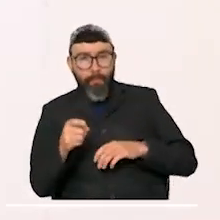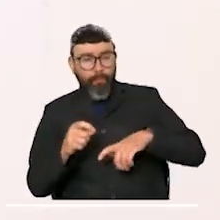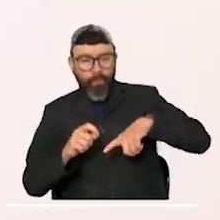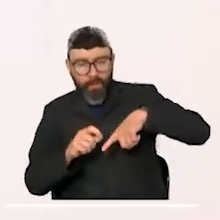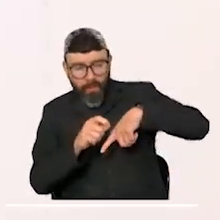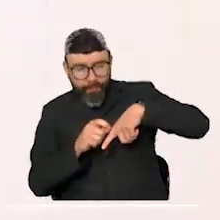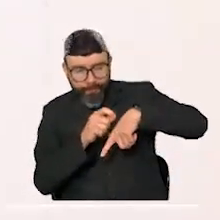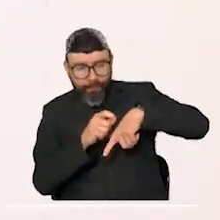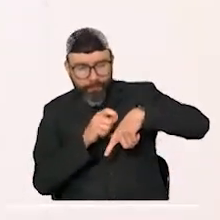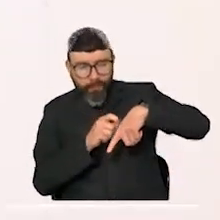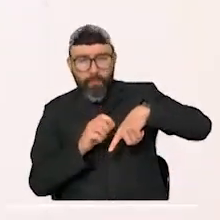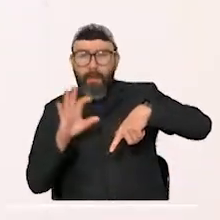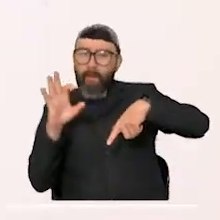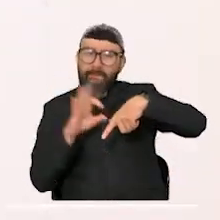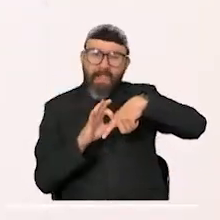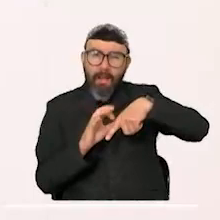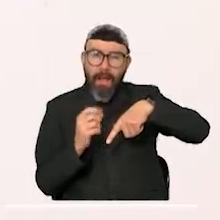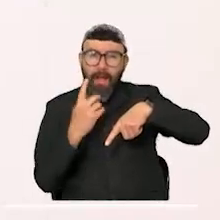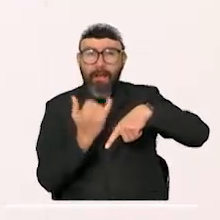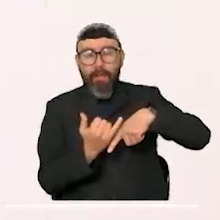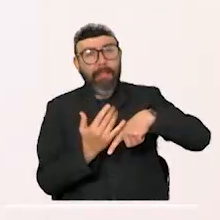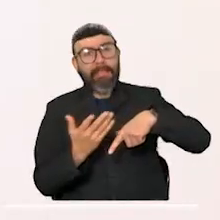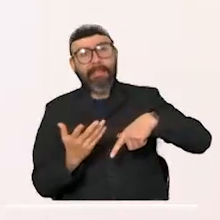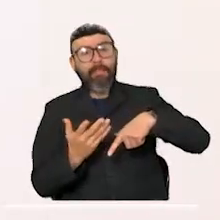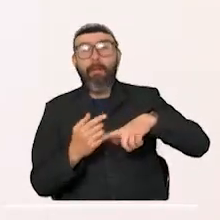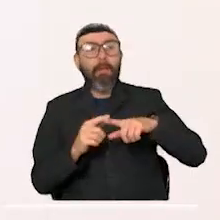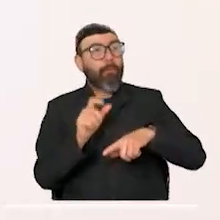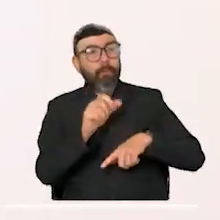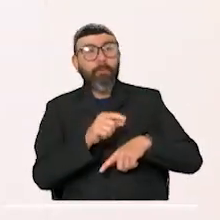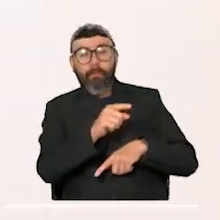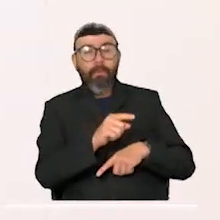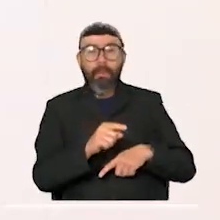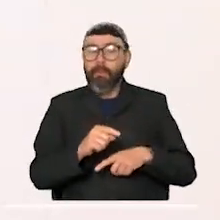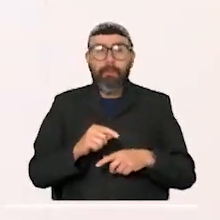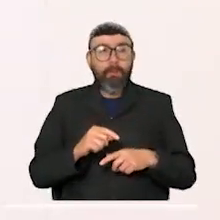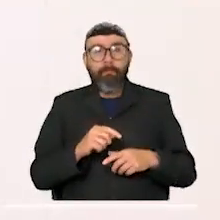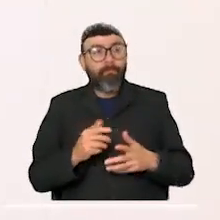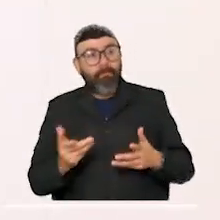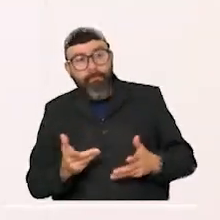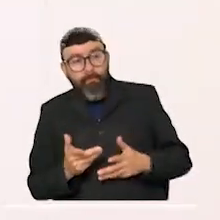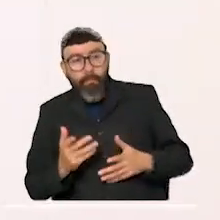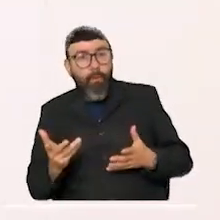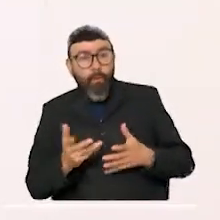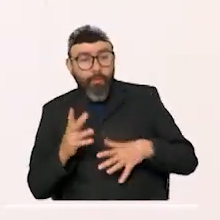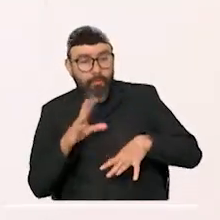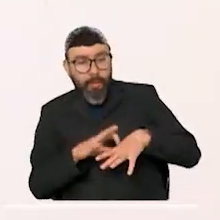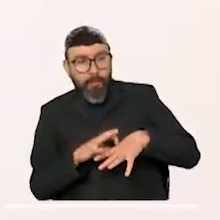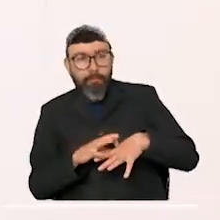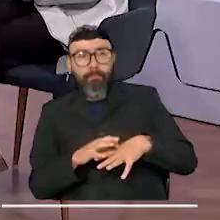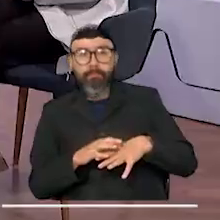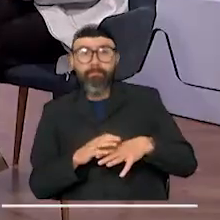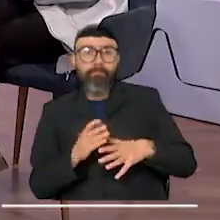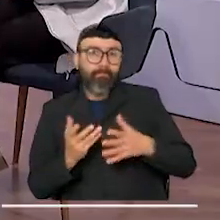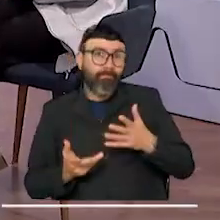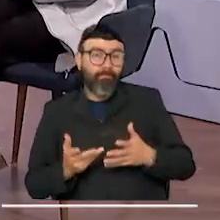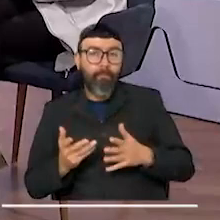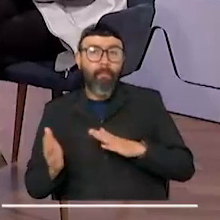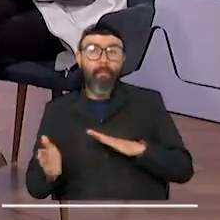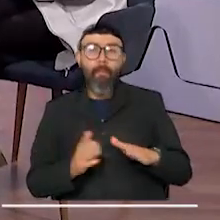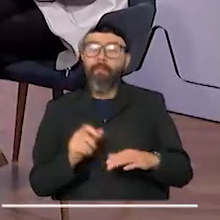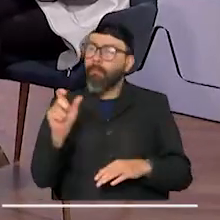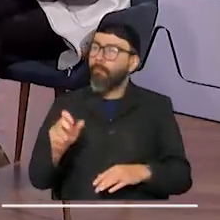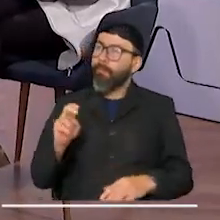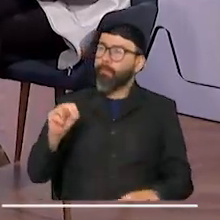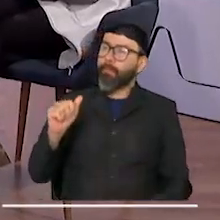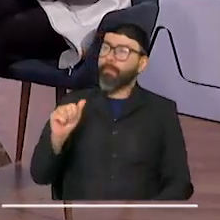de los órganos pero ya desde el punto de vista del placer sexual depende de donde esté localizado doctora Natalia Yo